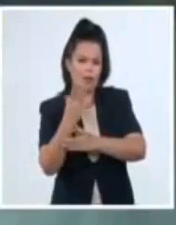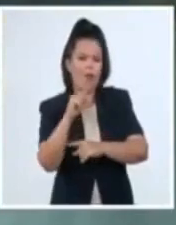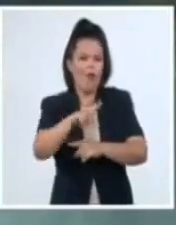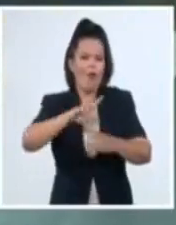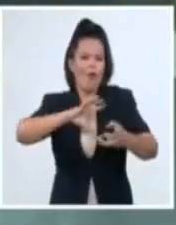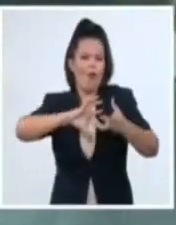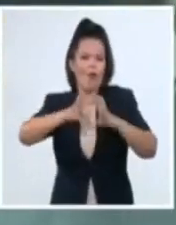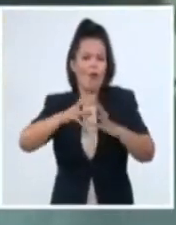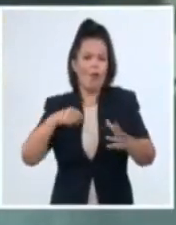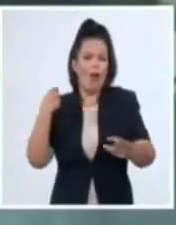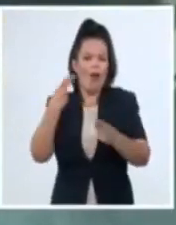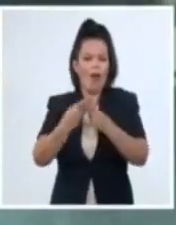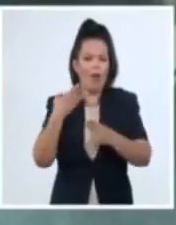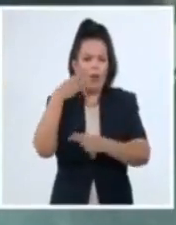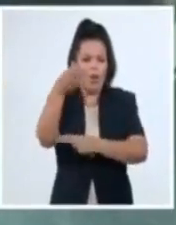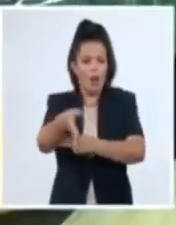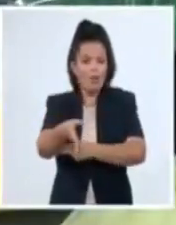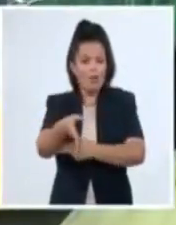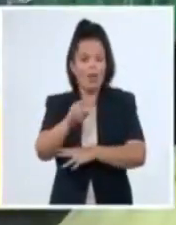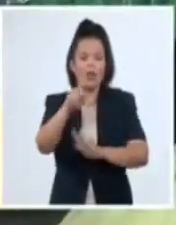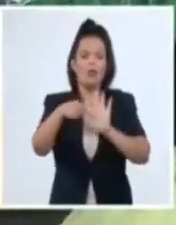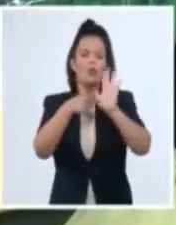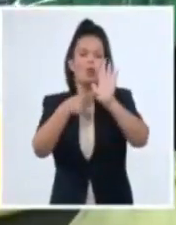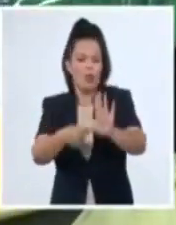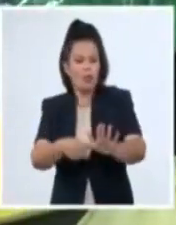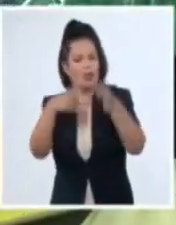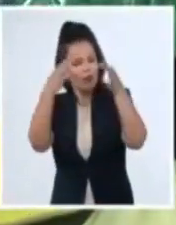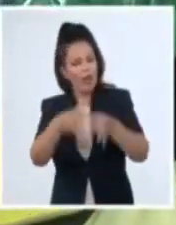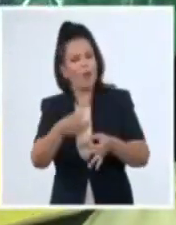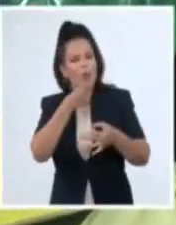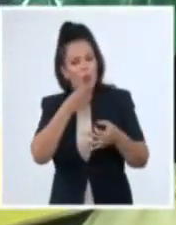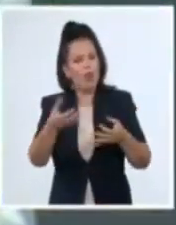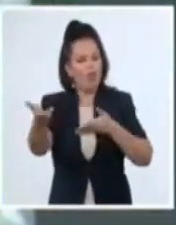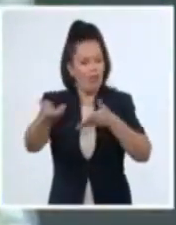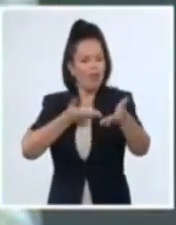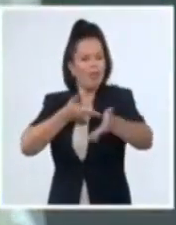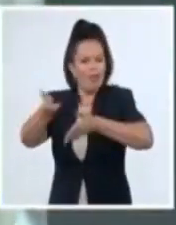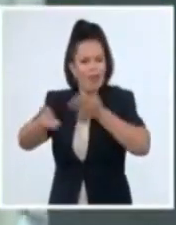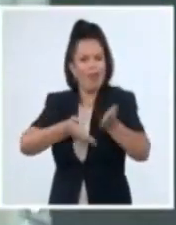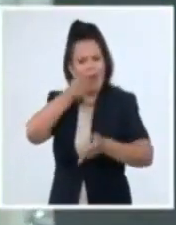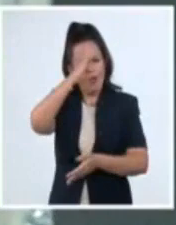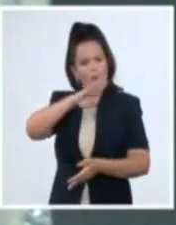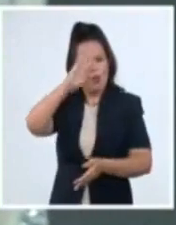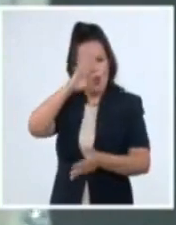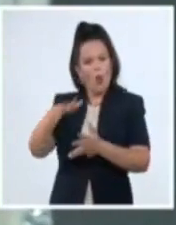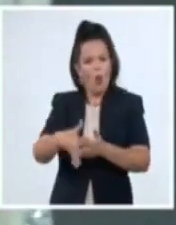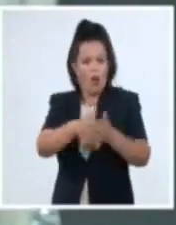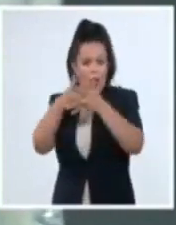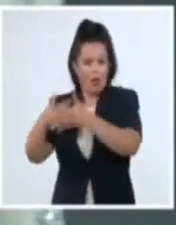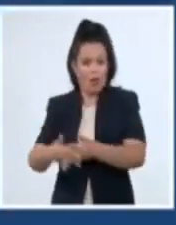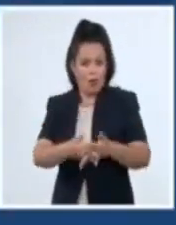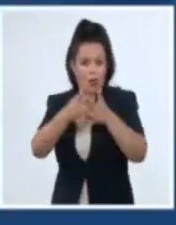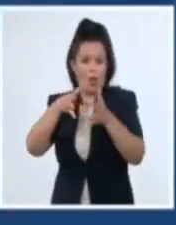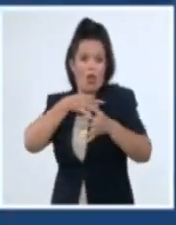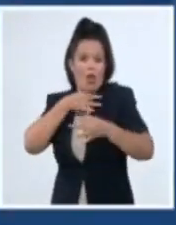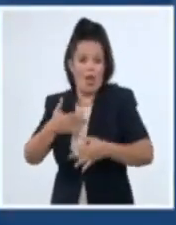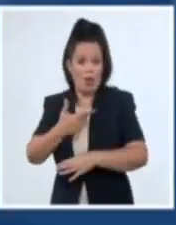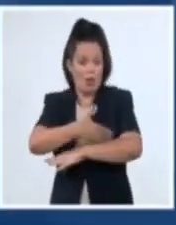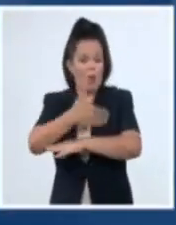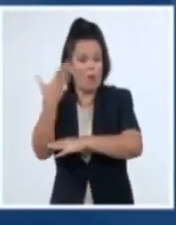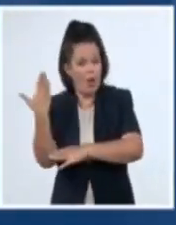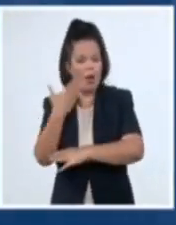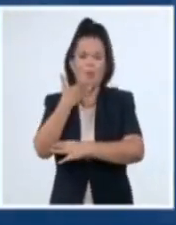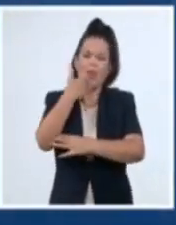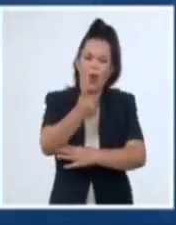la humanidad y la demostración de las amplias posibilidades de intercambio que pudieran existir sin el bloqueo de Estados